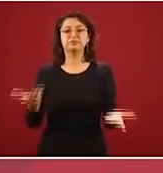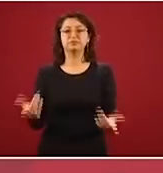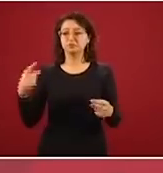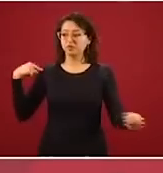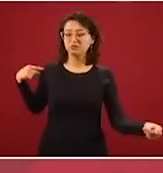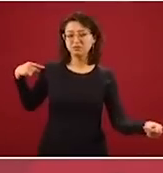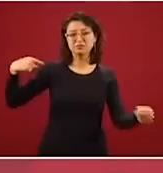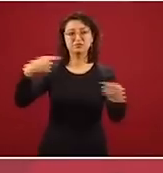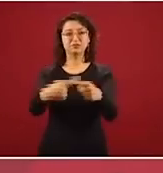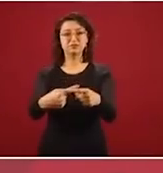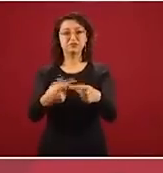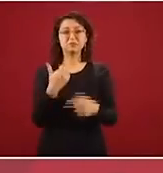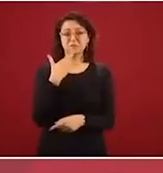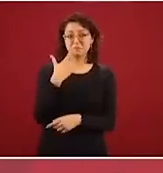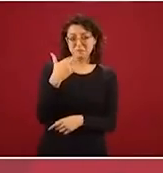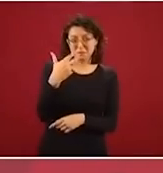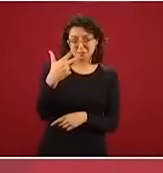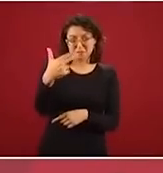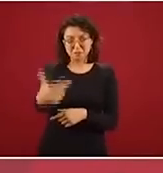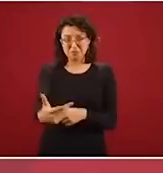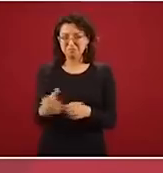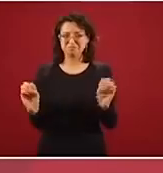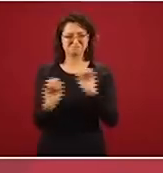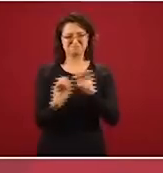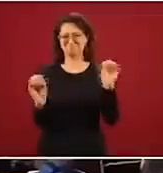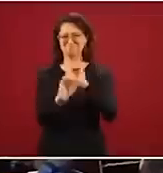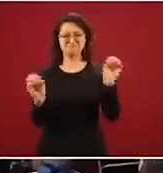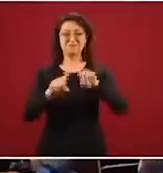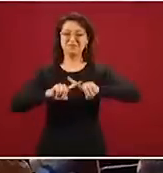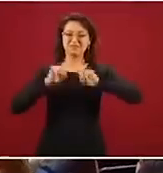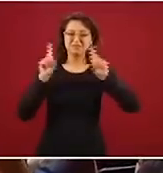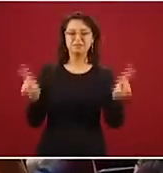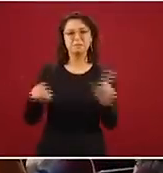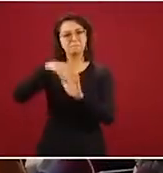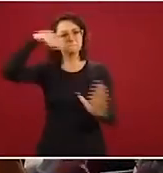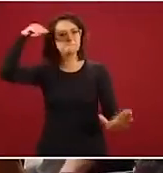de mejorar en 25 años el sistema de salud, empeoró